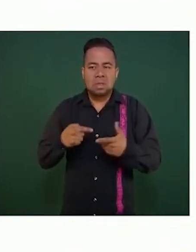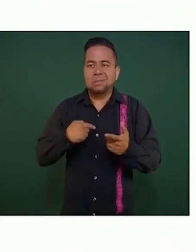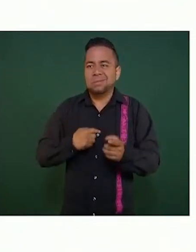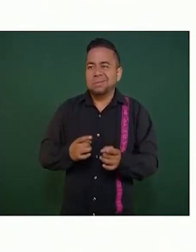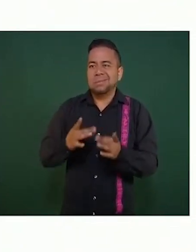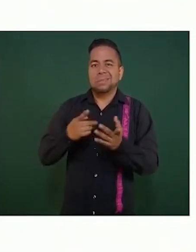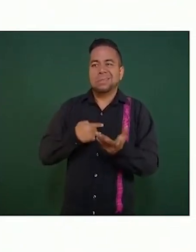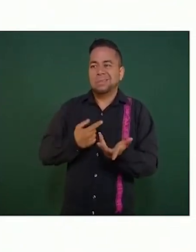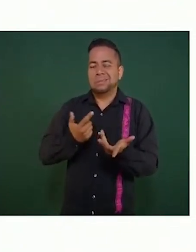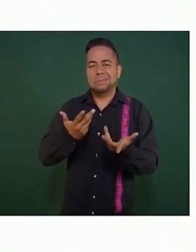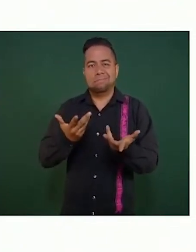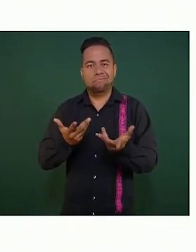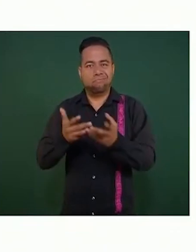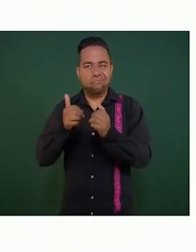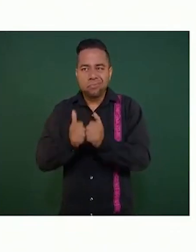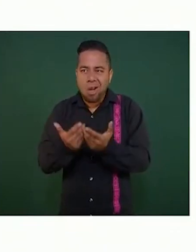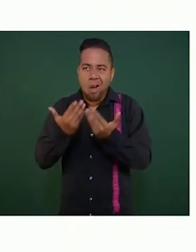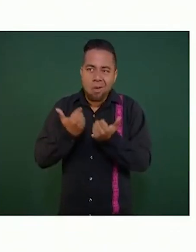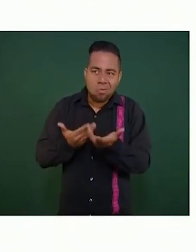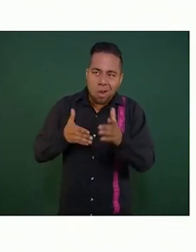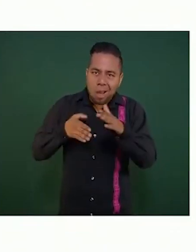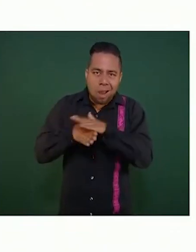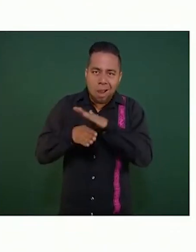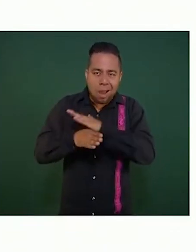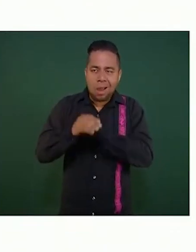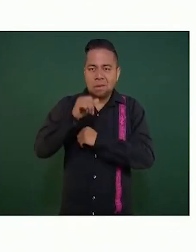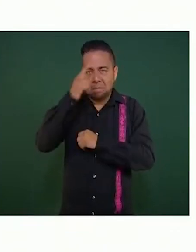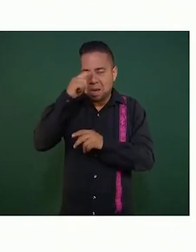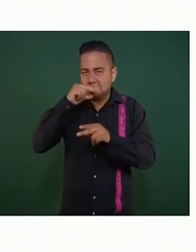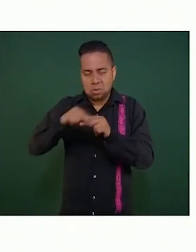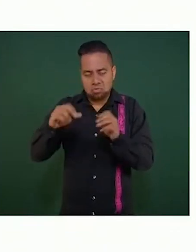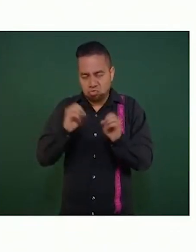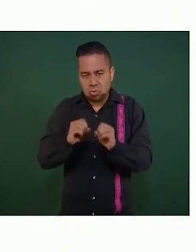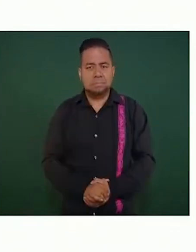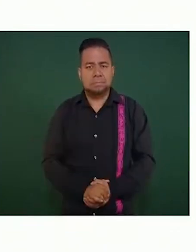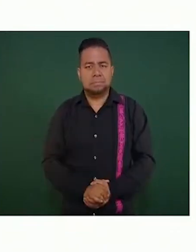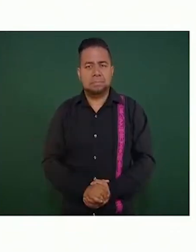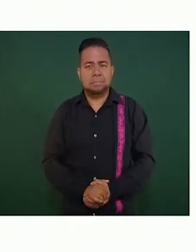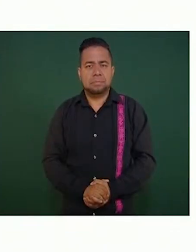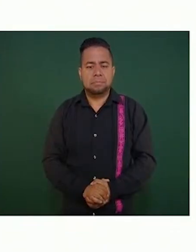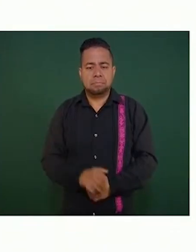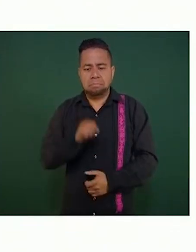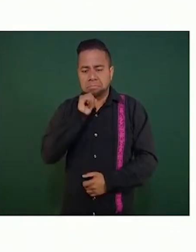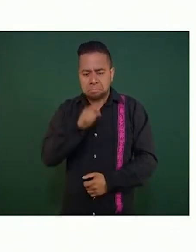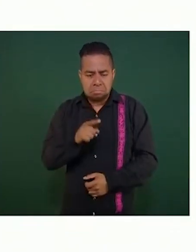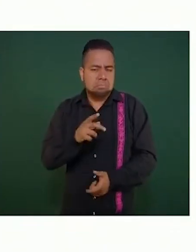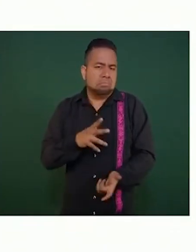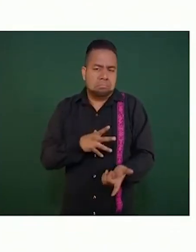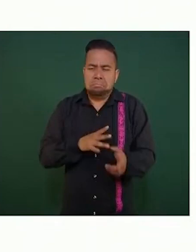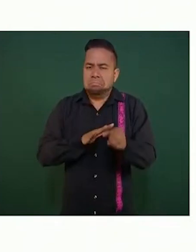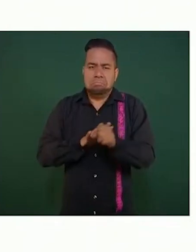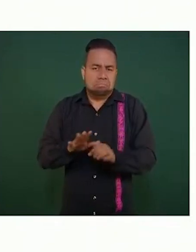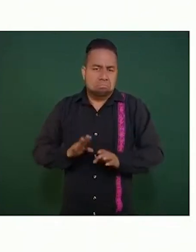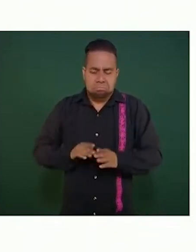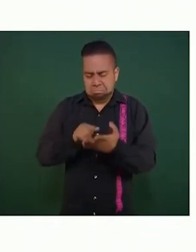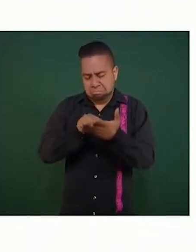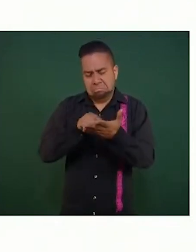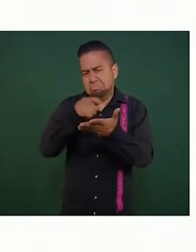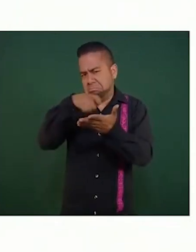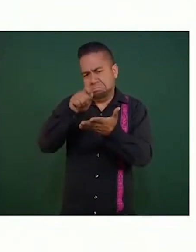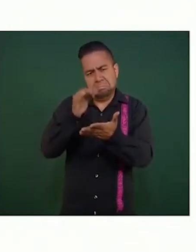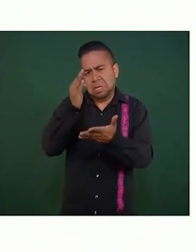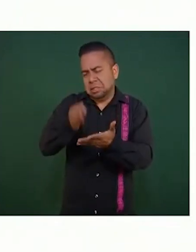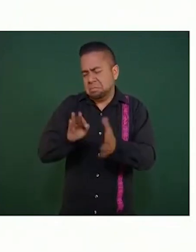situación sin acceso a los boletos. Finalmente eligen su asiento, se aceptan obviamente las términos y condiciones como cualquier